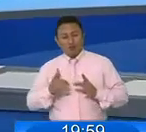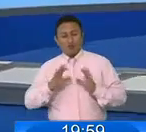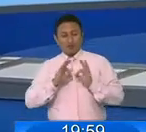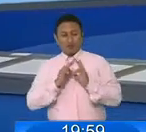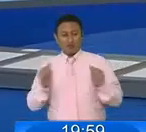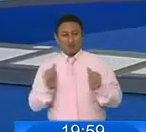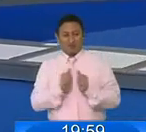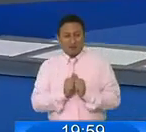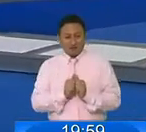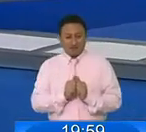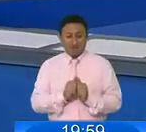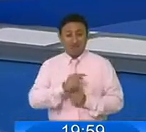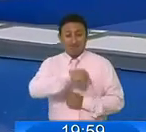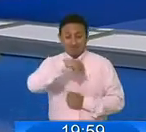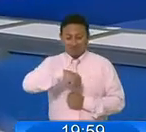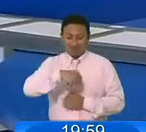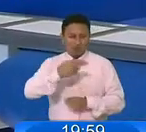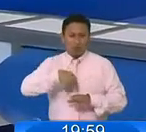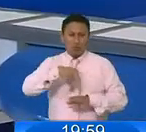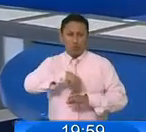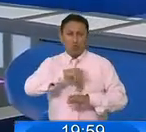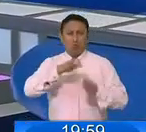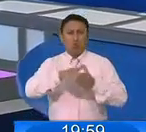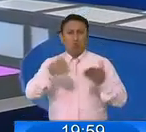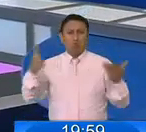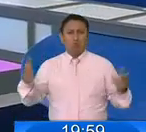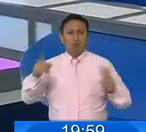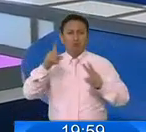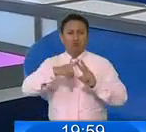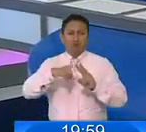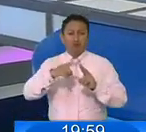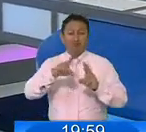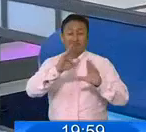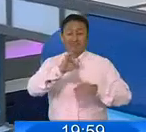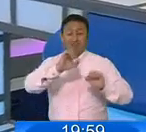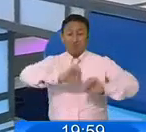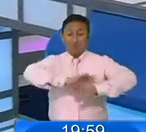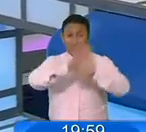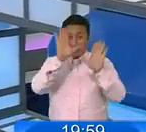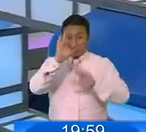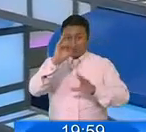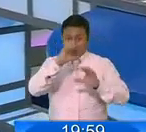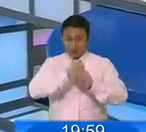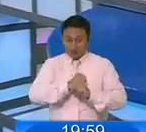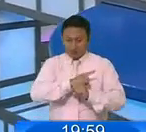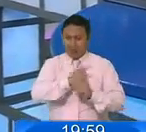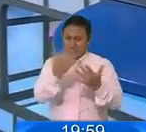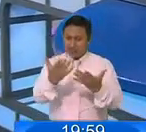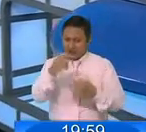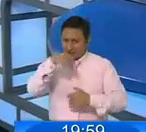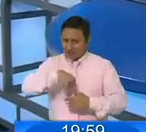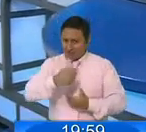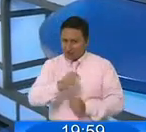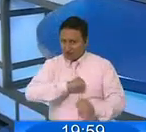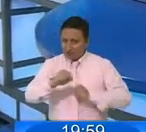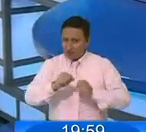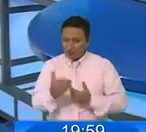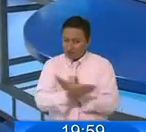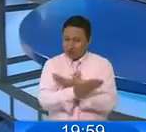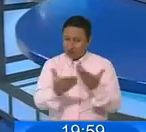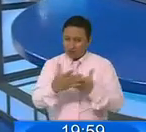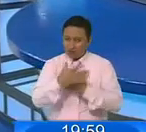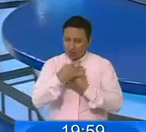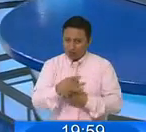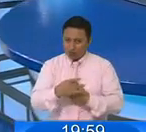familia y seres queridos tendremos nuestras emisiones regulares a las 7 horas y 19 horas los esperamos trabajamos para ustedes que es un